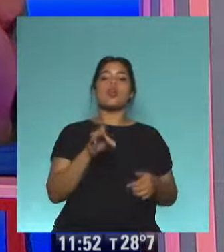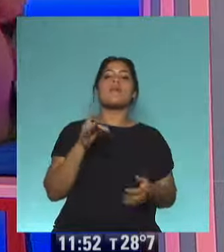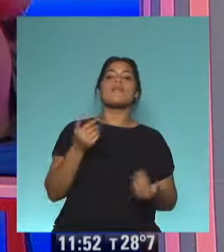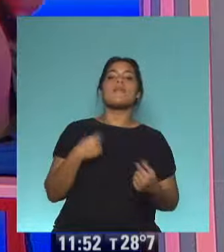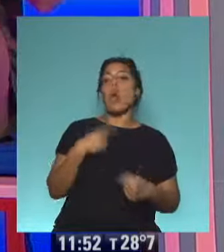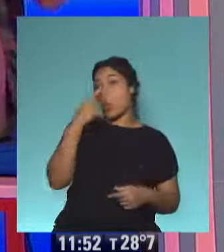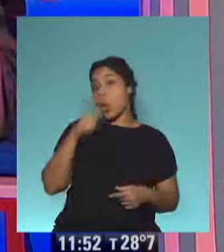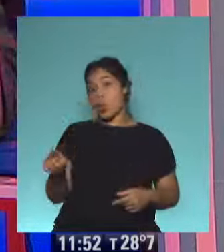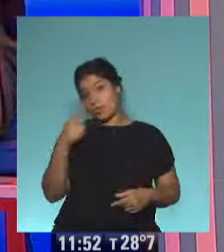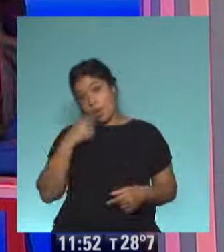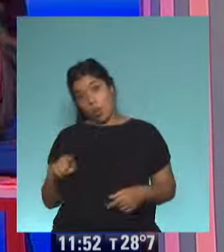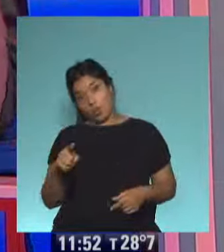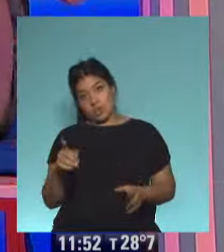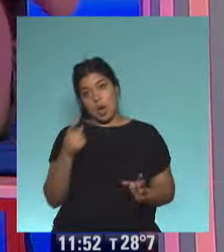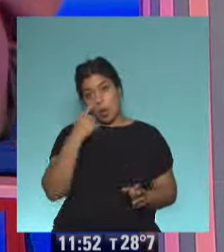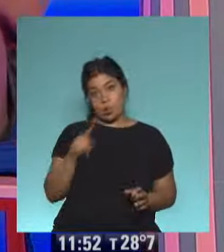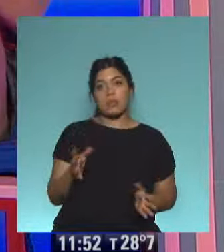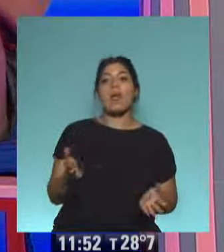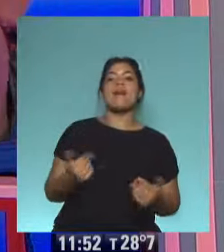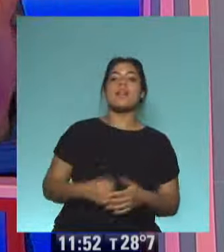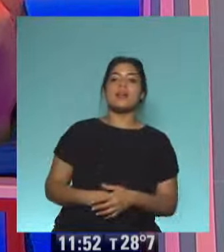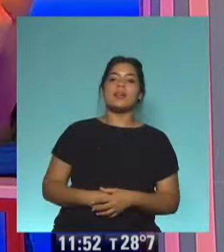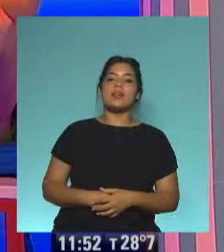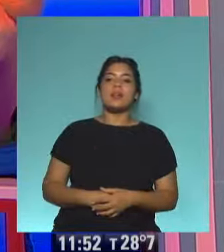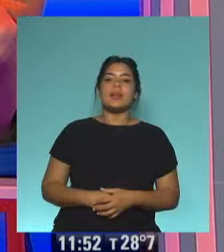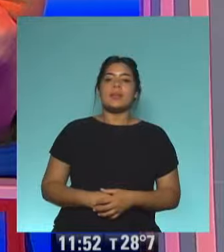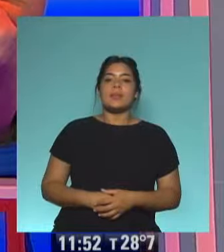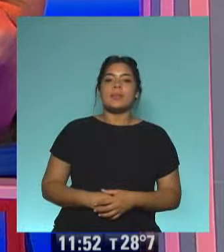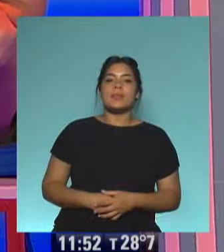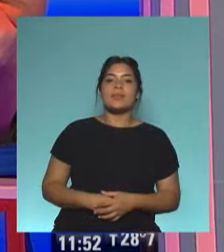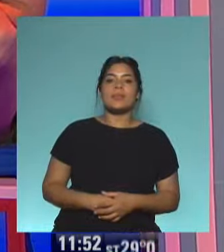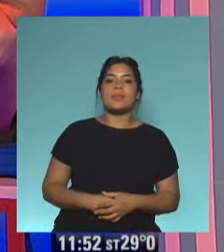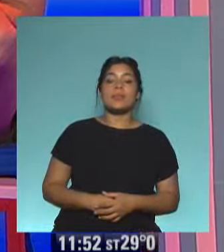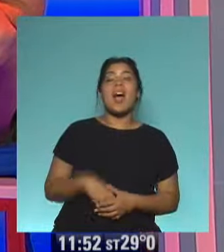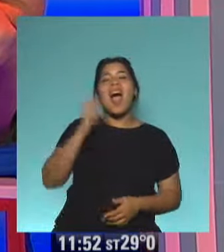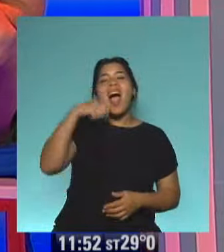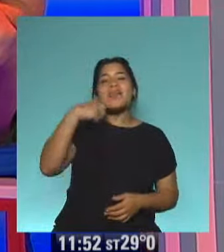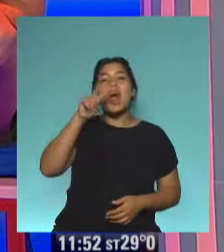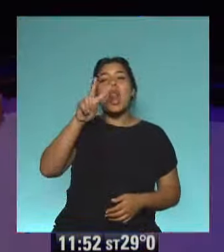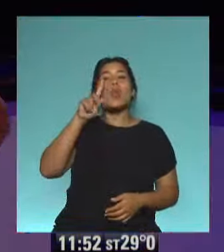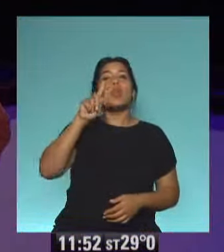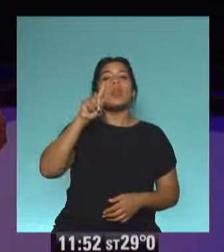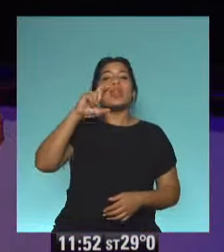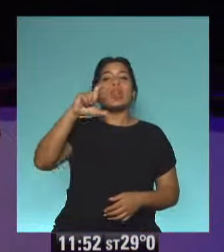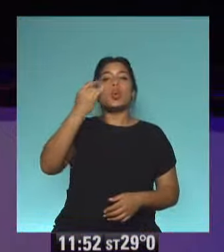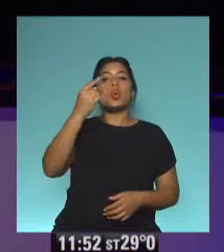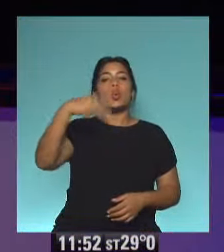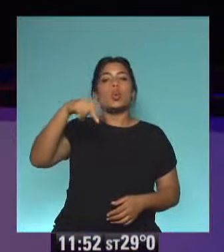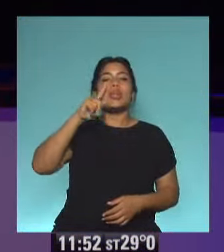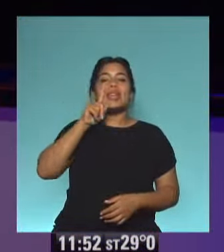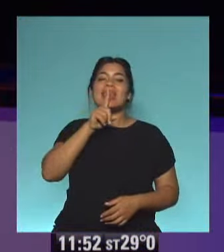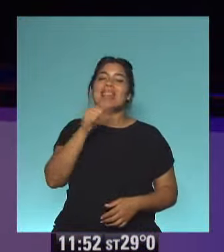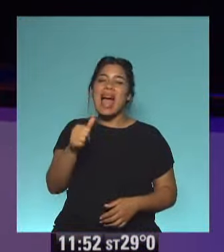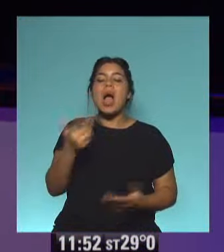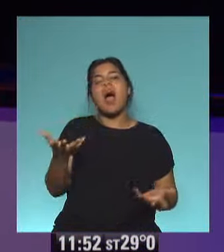A ver, última nos piden acá. Última. Entonces. Vicuñita. Justo nos tocó una muy linda porque nos va a servir para acordarnos de